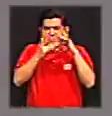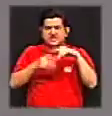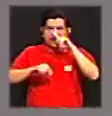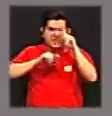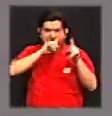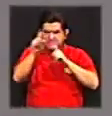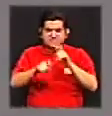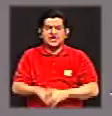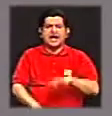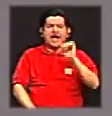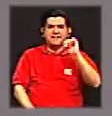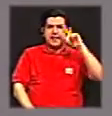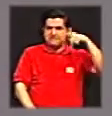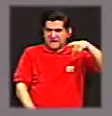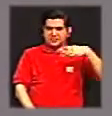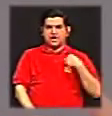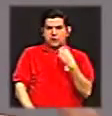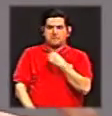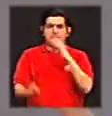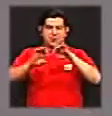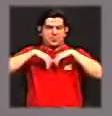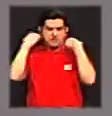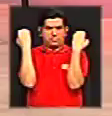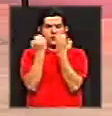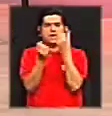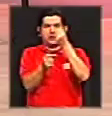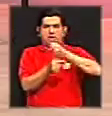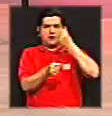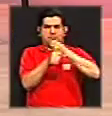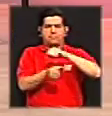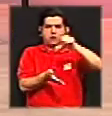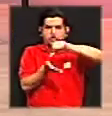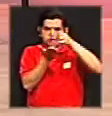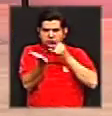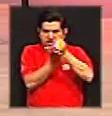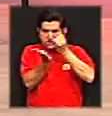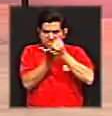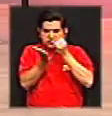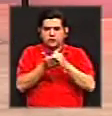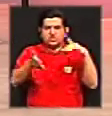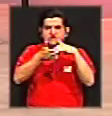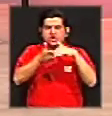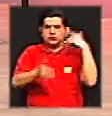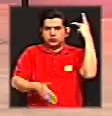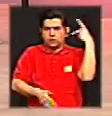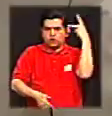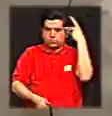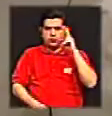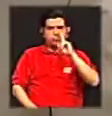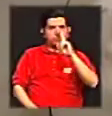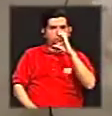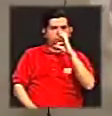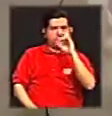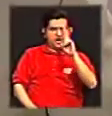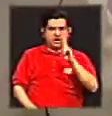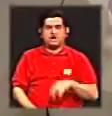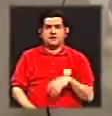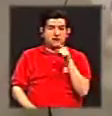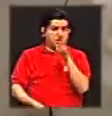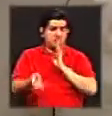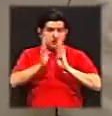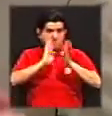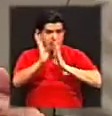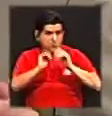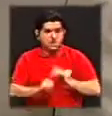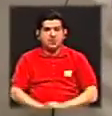Adrián Pignataro, miembro del equipo de trabajo del Centro de Investigaciones y Estudios Políticos de la Universidad de Costa Rica, y conversamos acerca